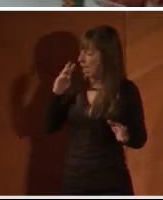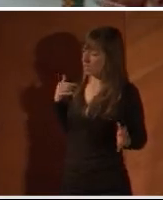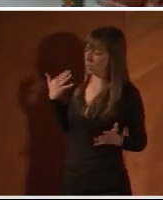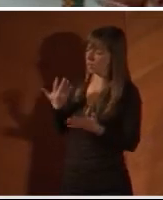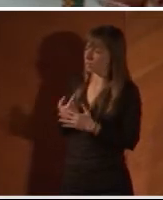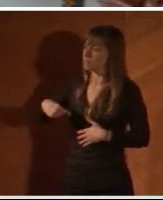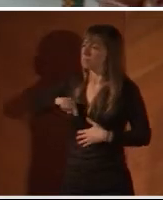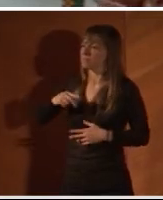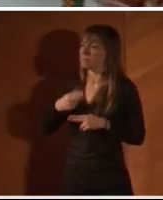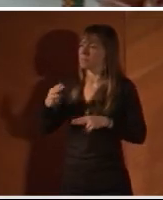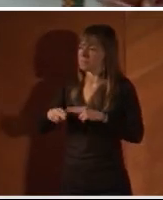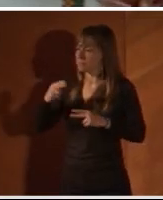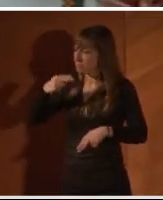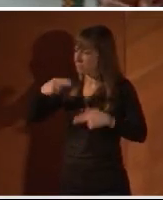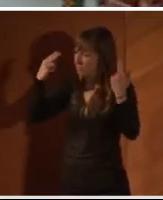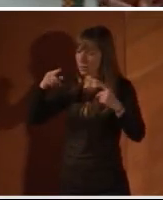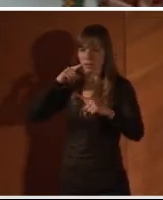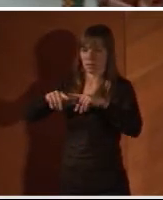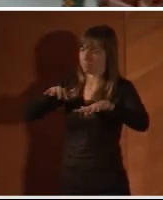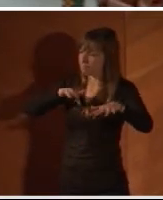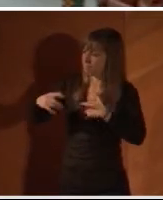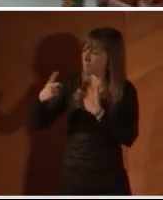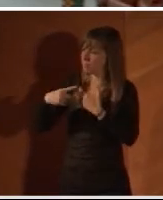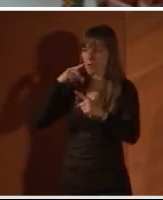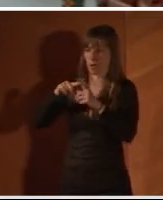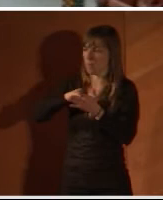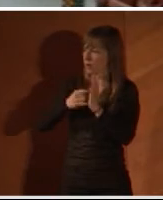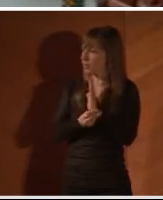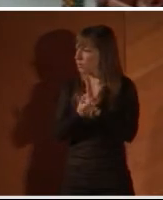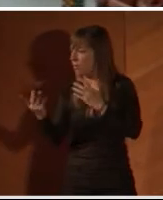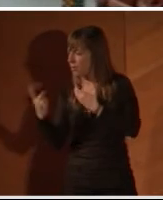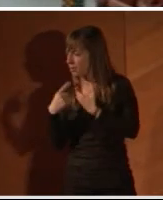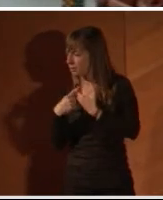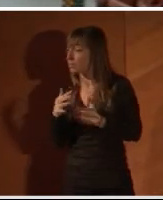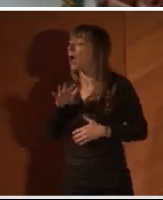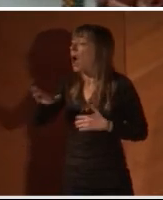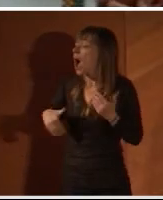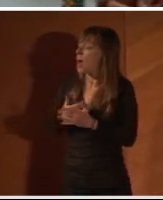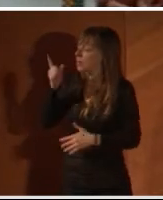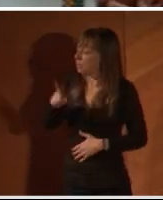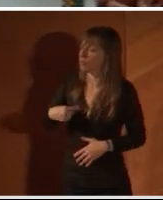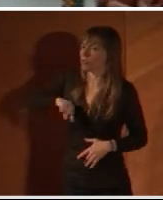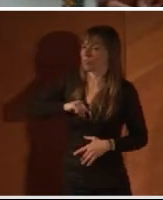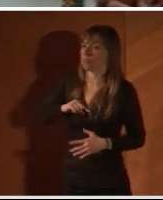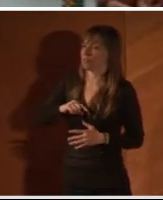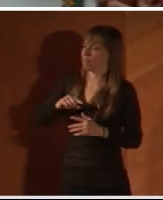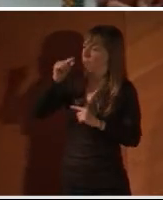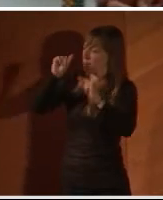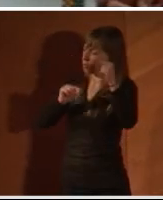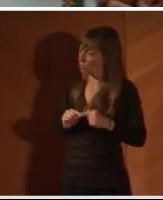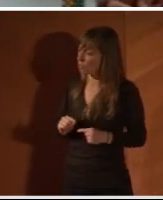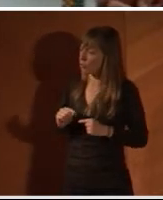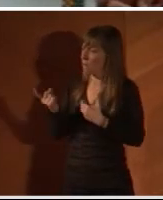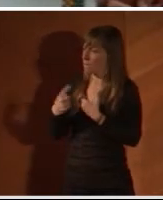con la alcaldía, con los concejales por distintos proyectos e incluso hemos impulsado también un presupuesto participativo